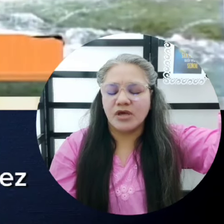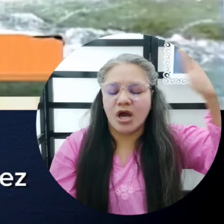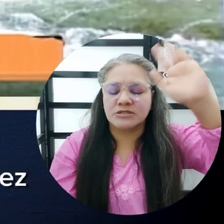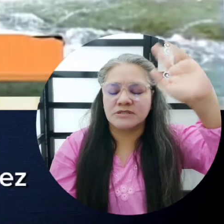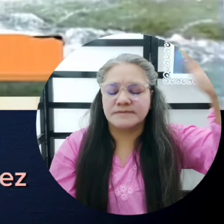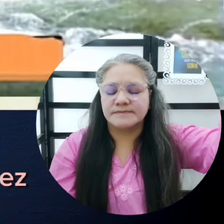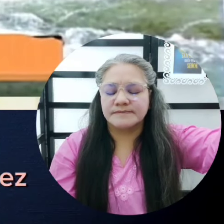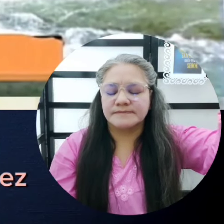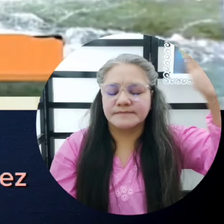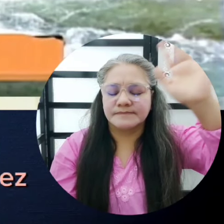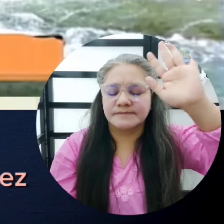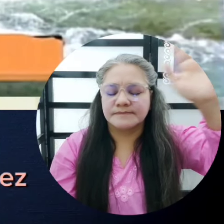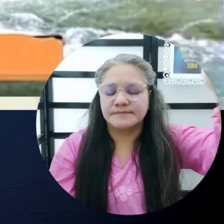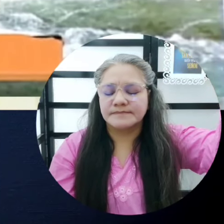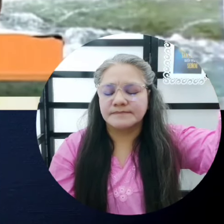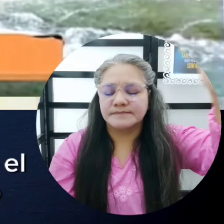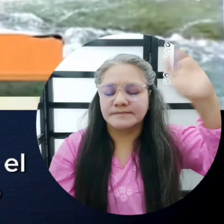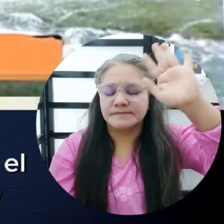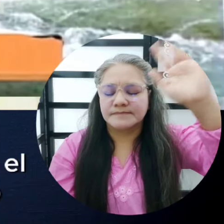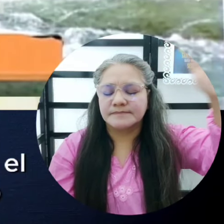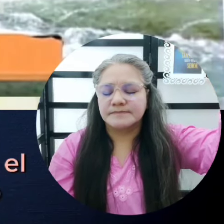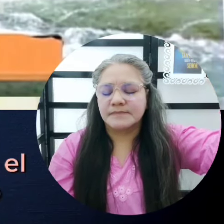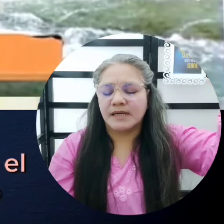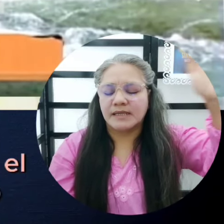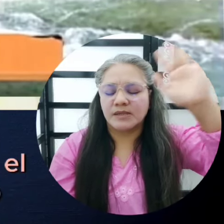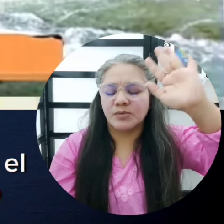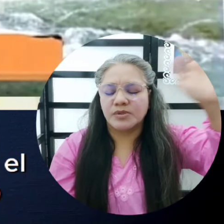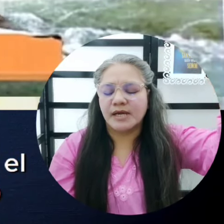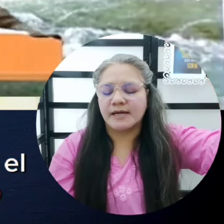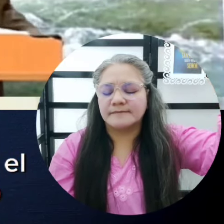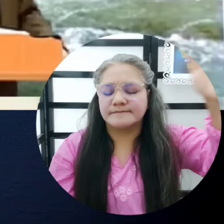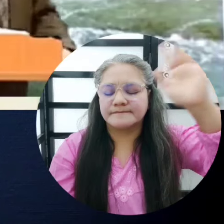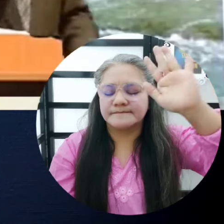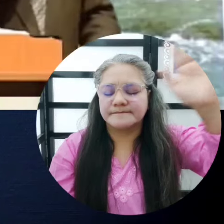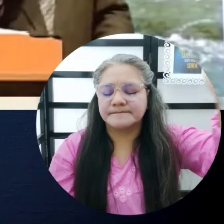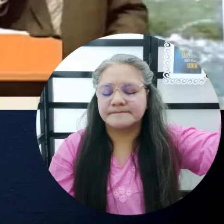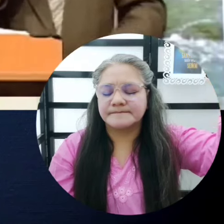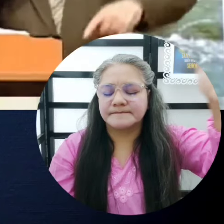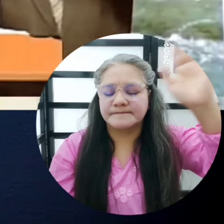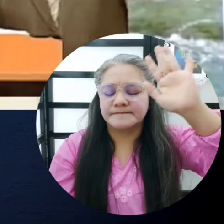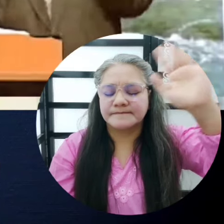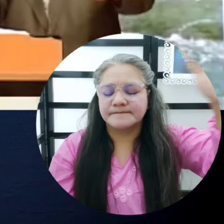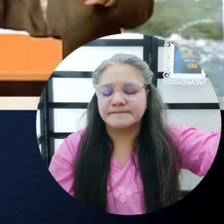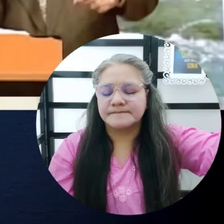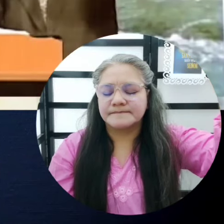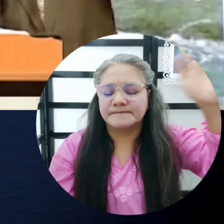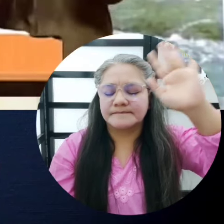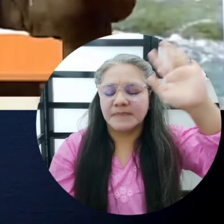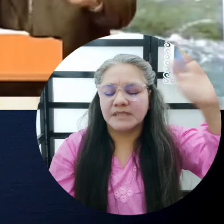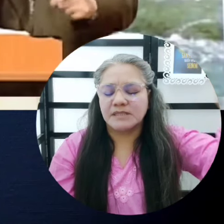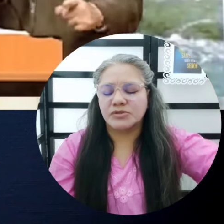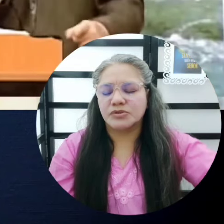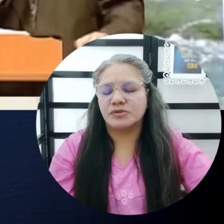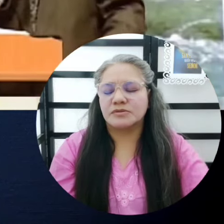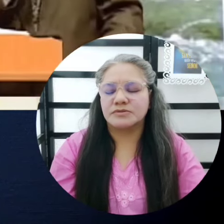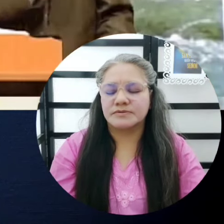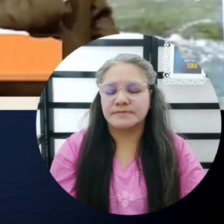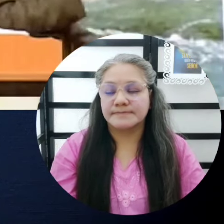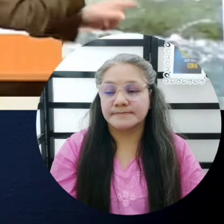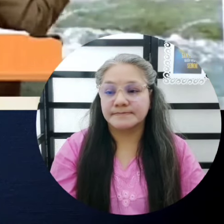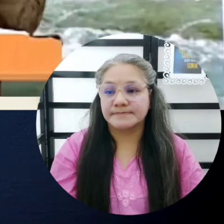Dice allí que otra vez abriré camino en el desierto. En el desierto abriré